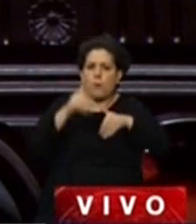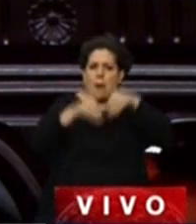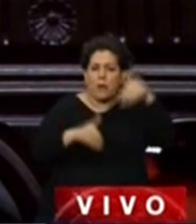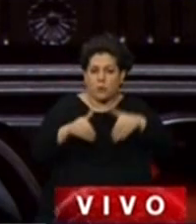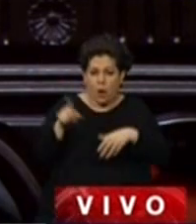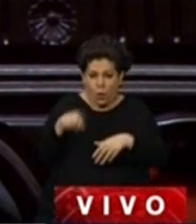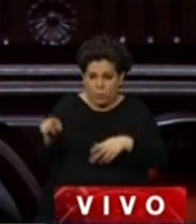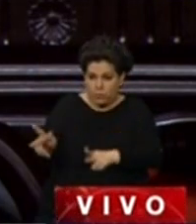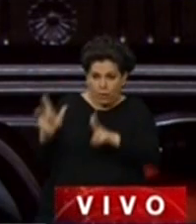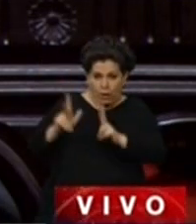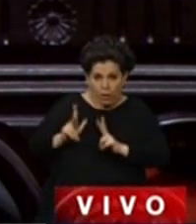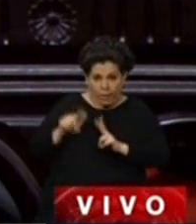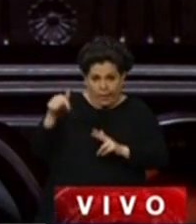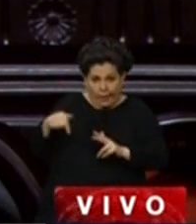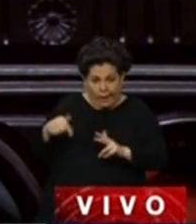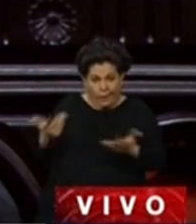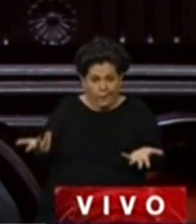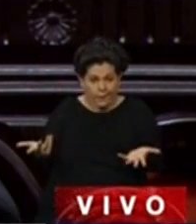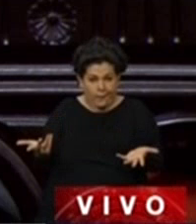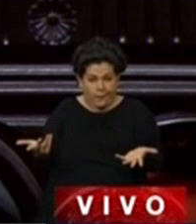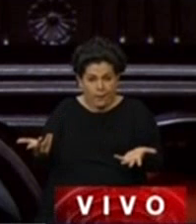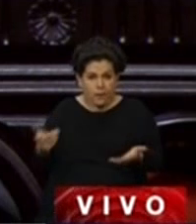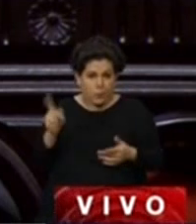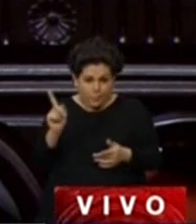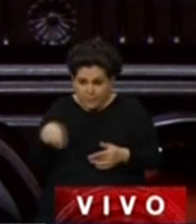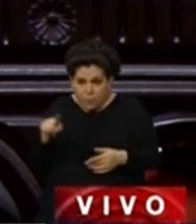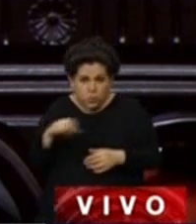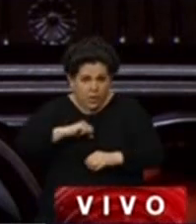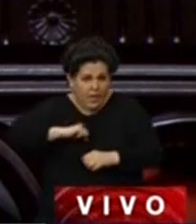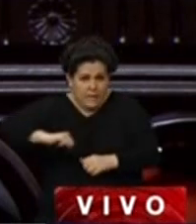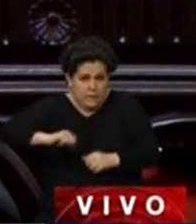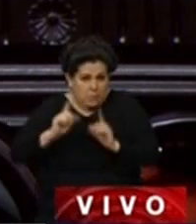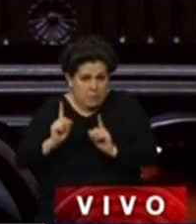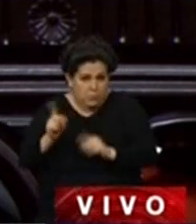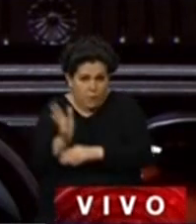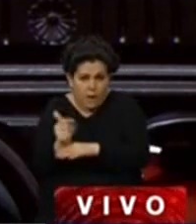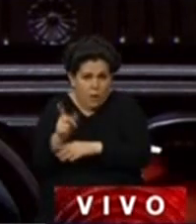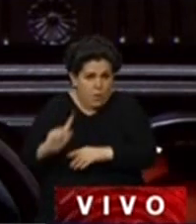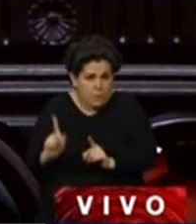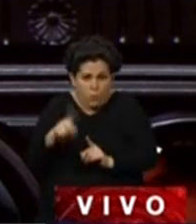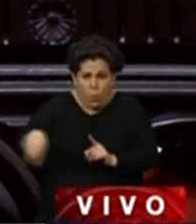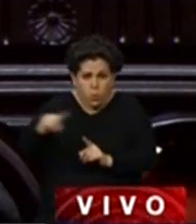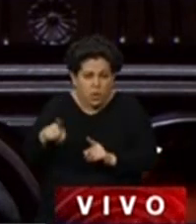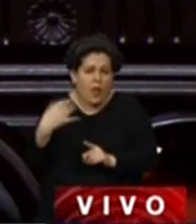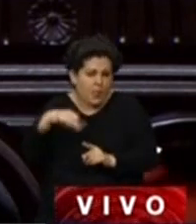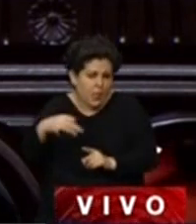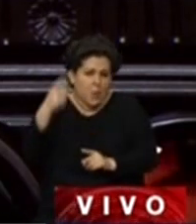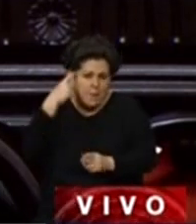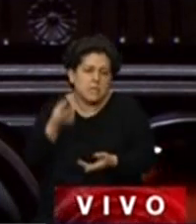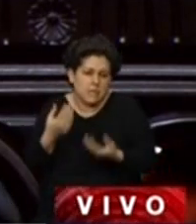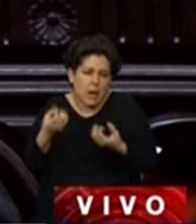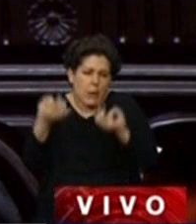algunos temas que son de importancia significativa para la sociedad argentina como el compre argentino como el alivio